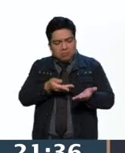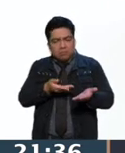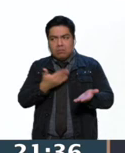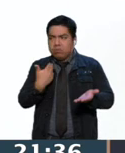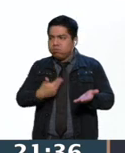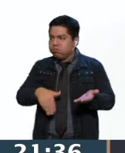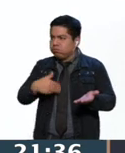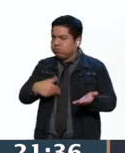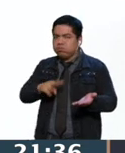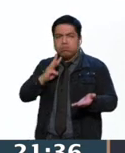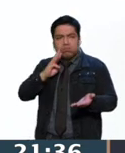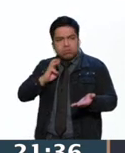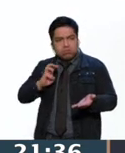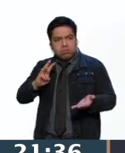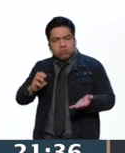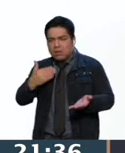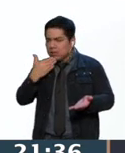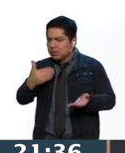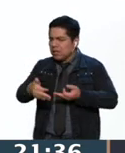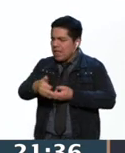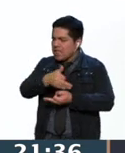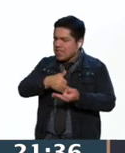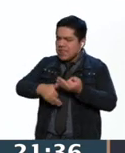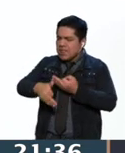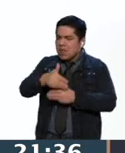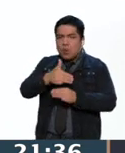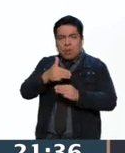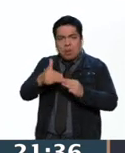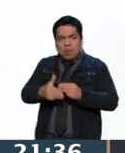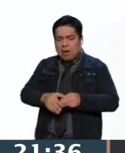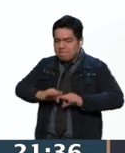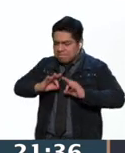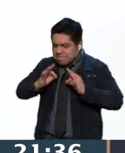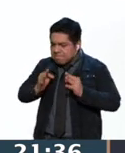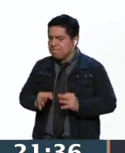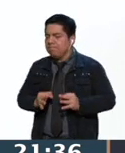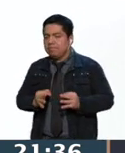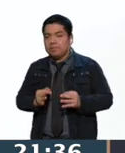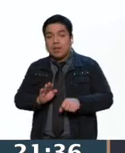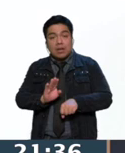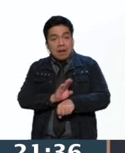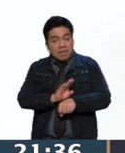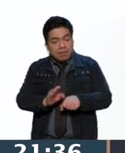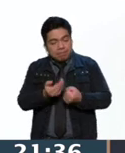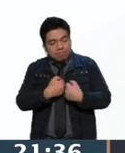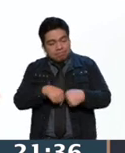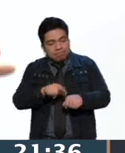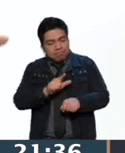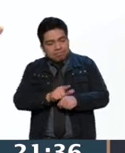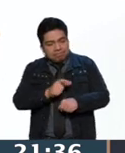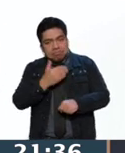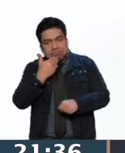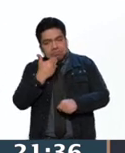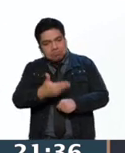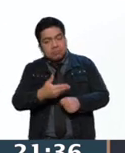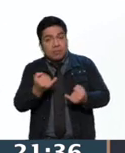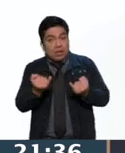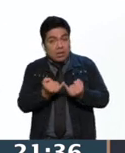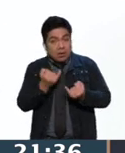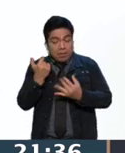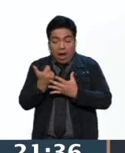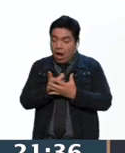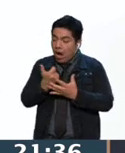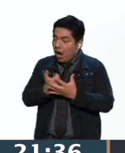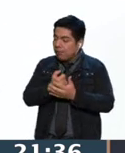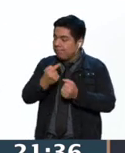excepcionales prácticamente en todas las materias, empezando por el bienestar social, pero también en la economía